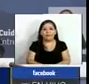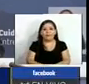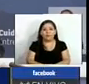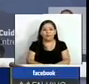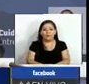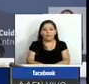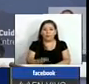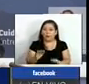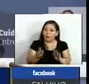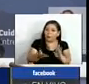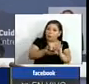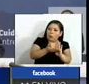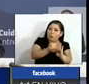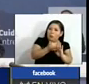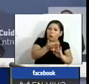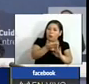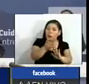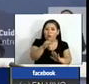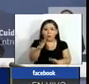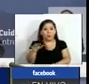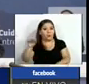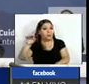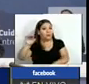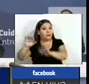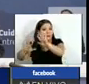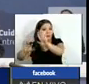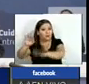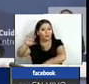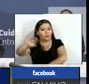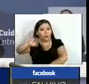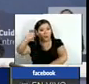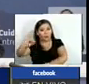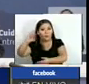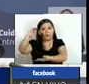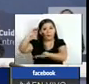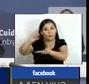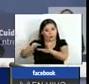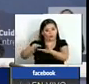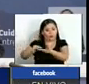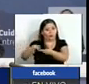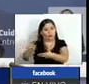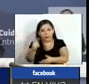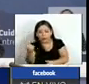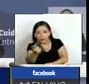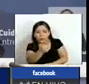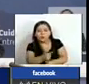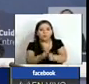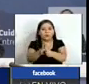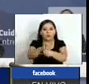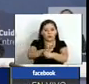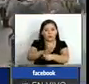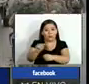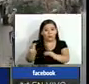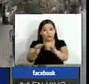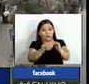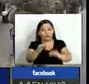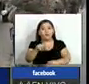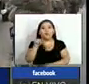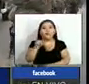leve mejoría se manifiesta porque hay un 14% menos de casos confirmados a nivel nacional.